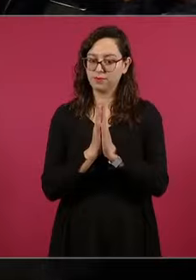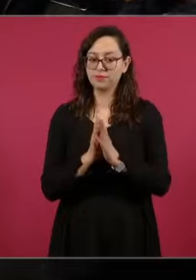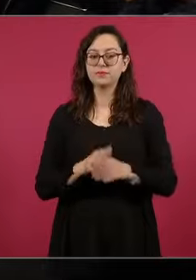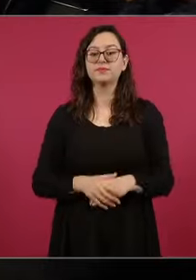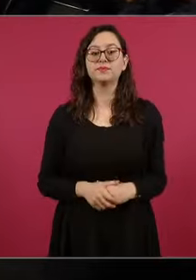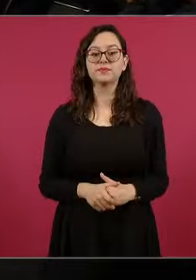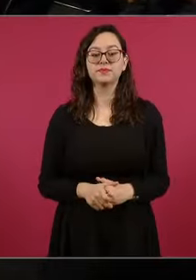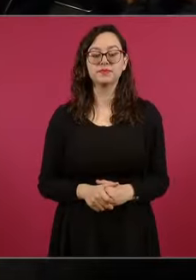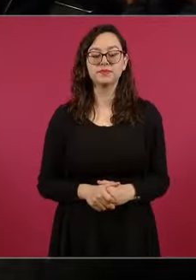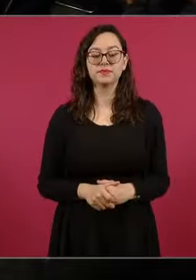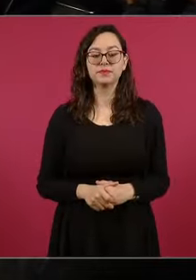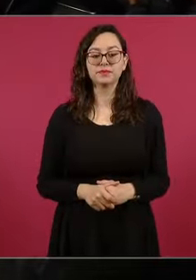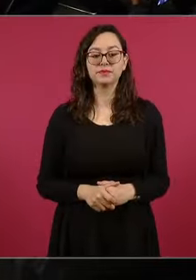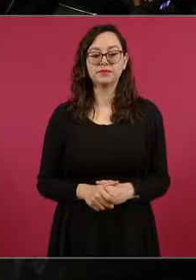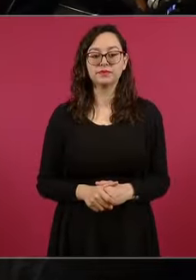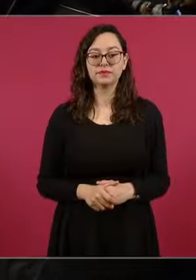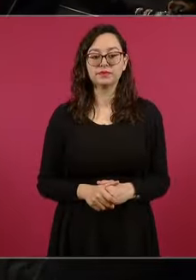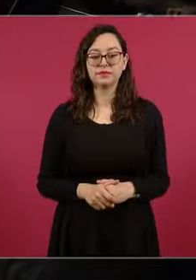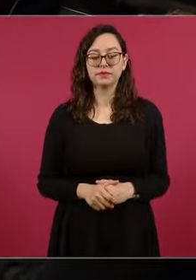Adelante.